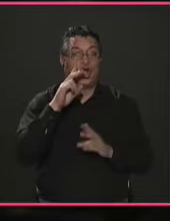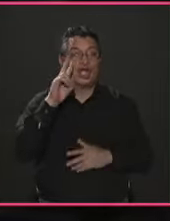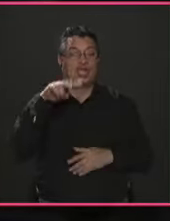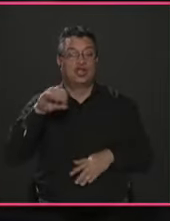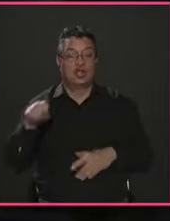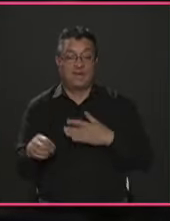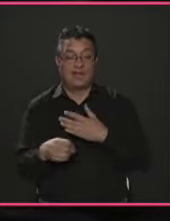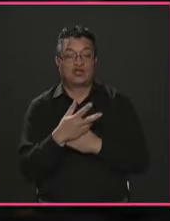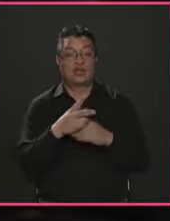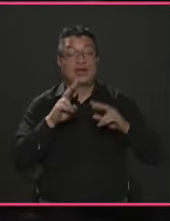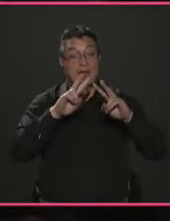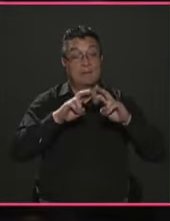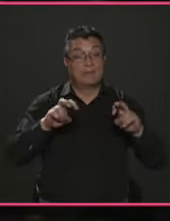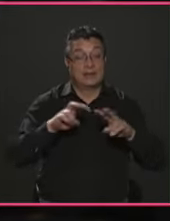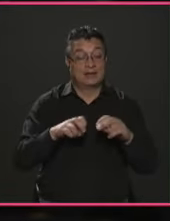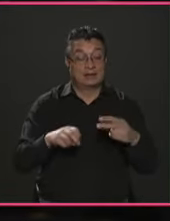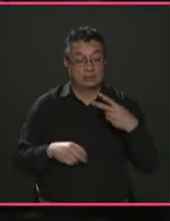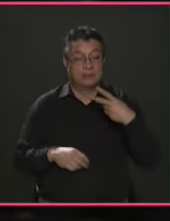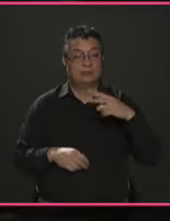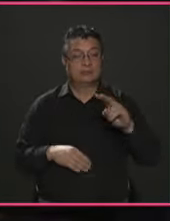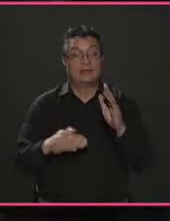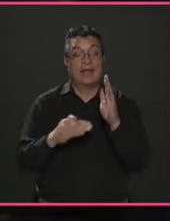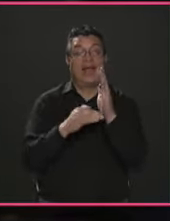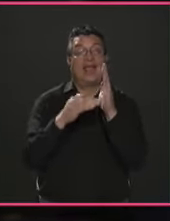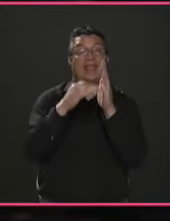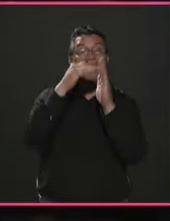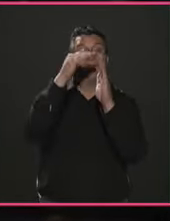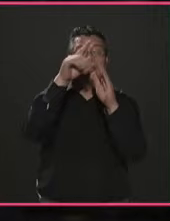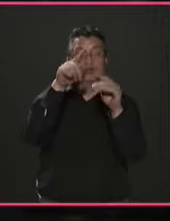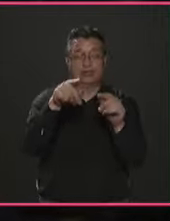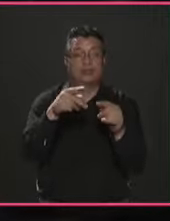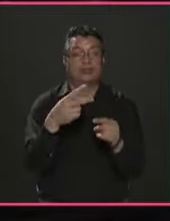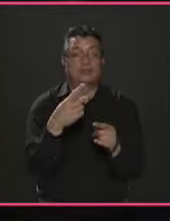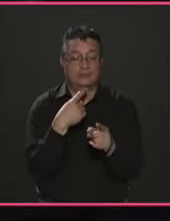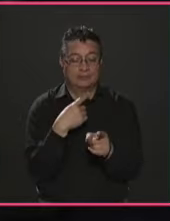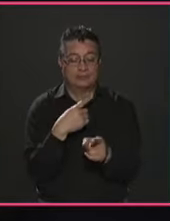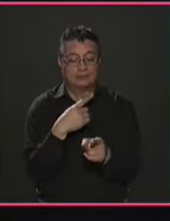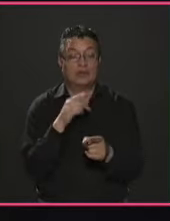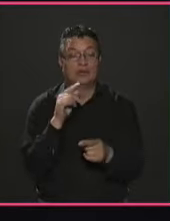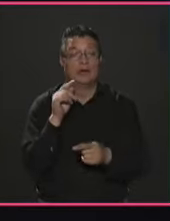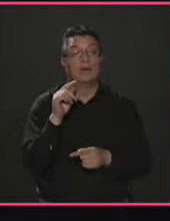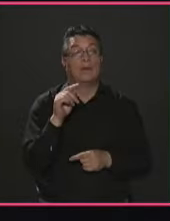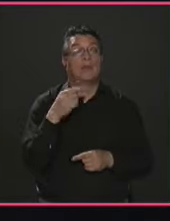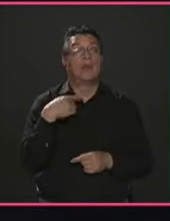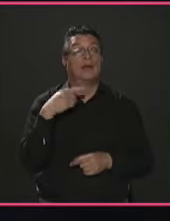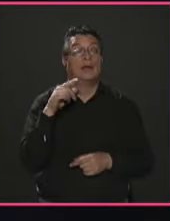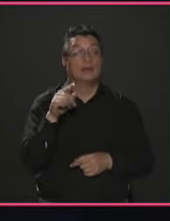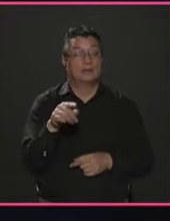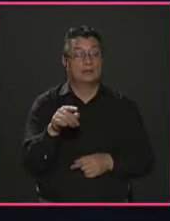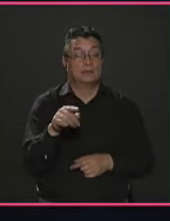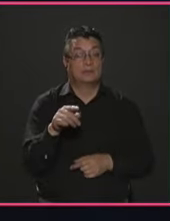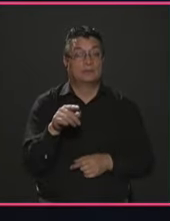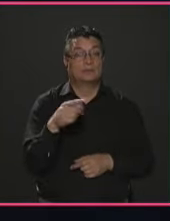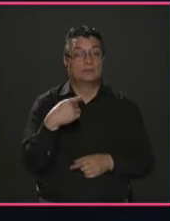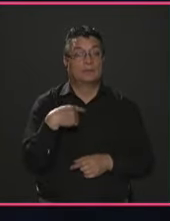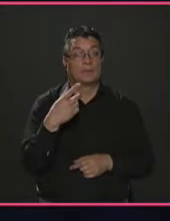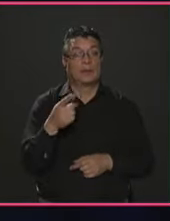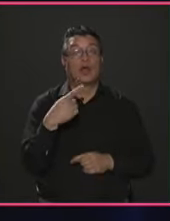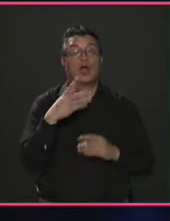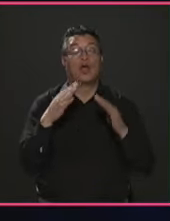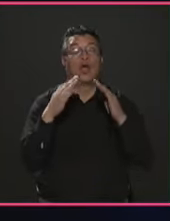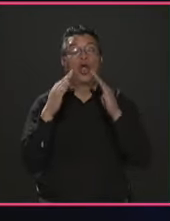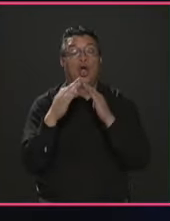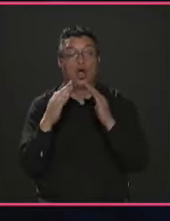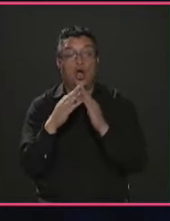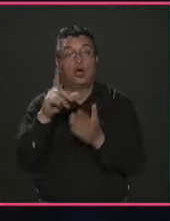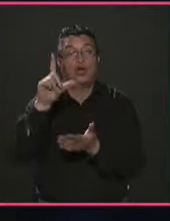investigación que es de un edificio Residencial que se e que es un hogar